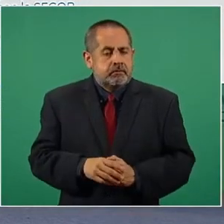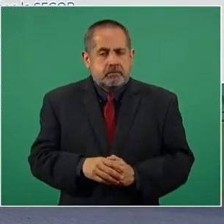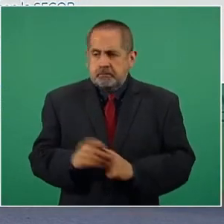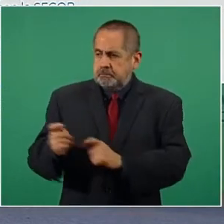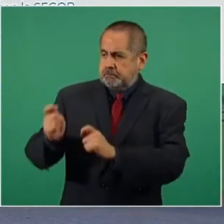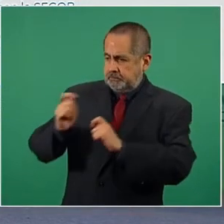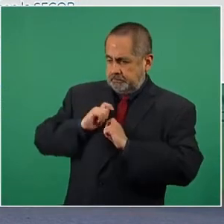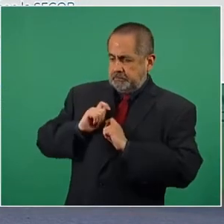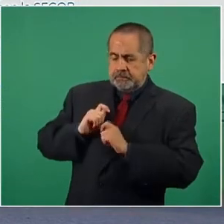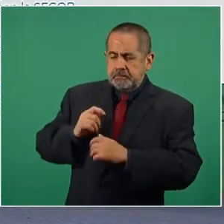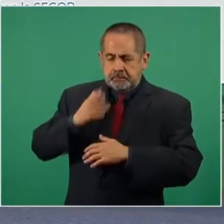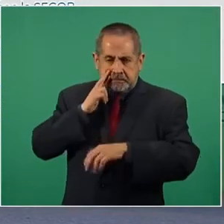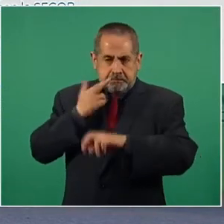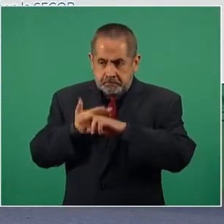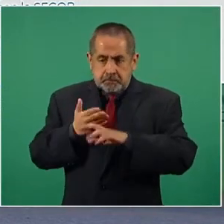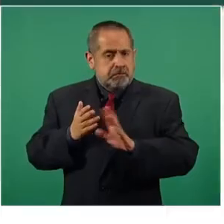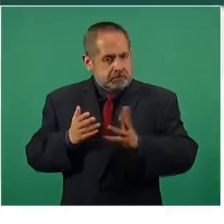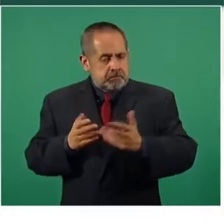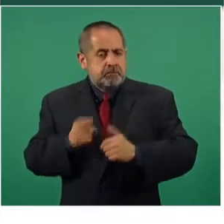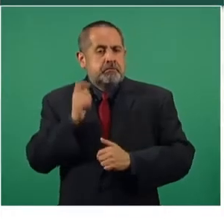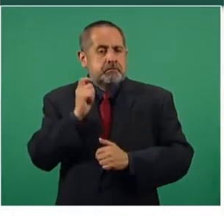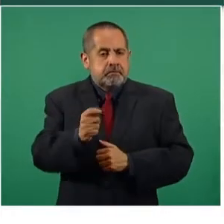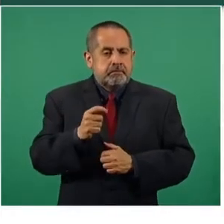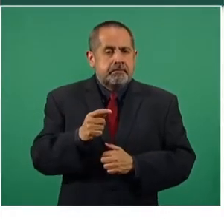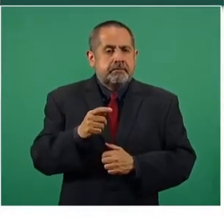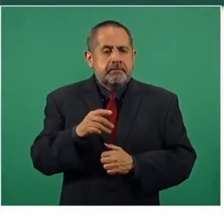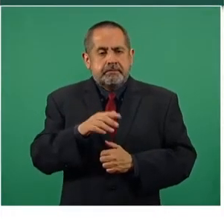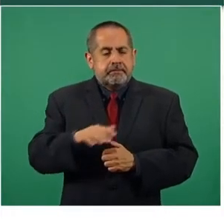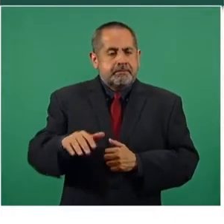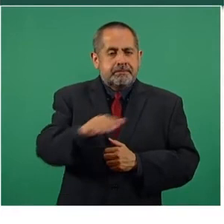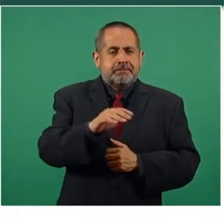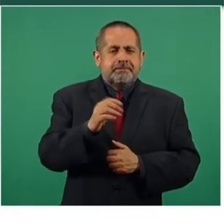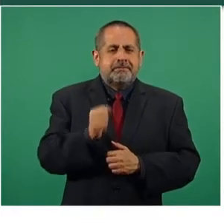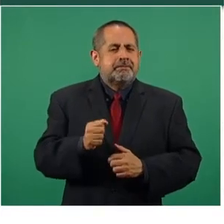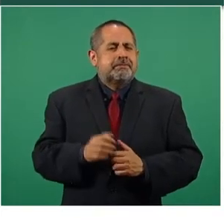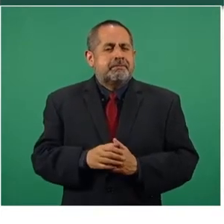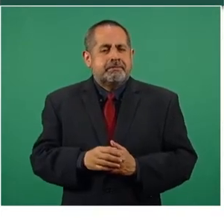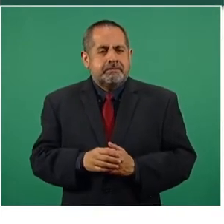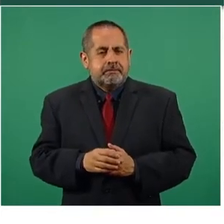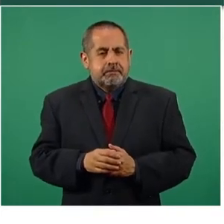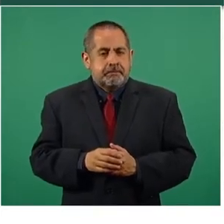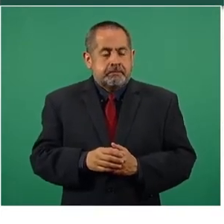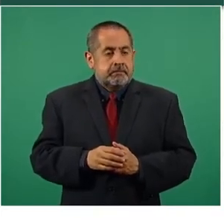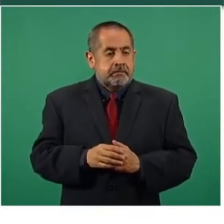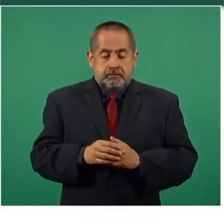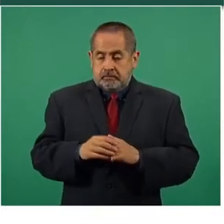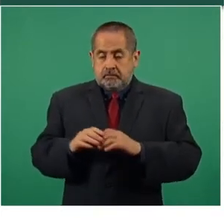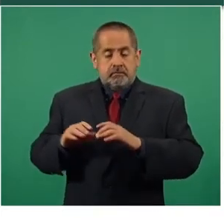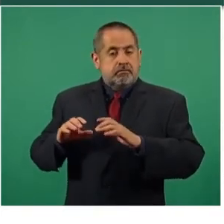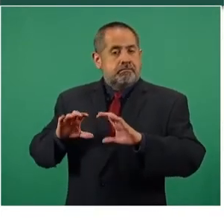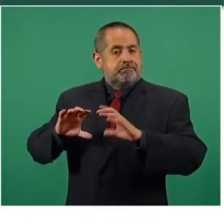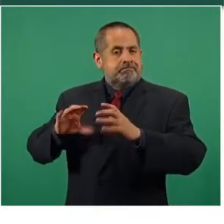al inicio de este año es el apoyar el regreso de las comunidades